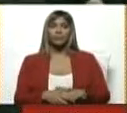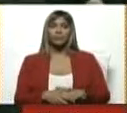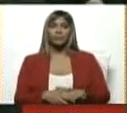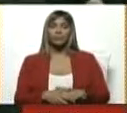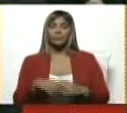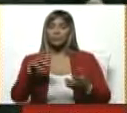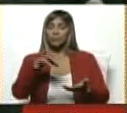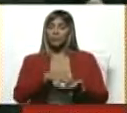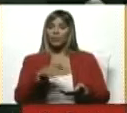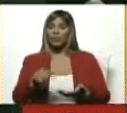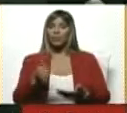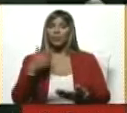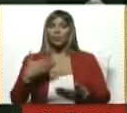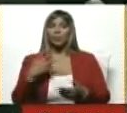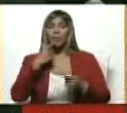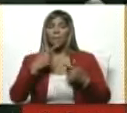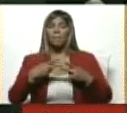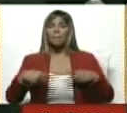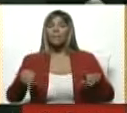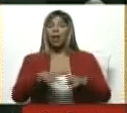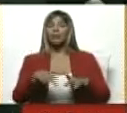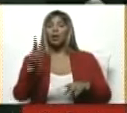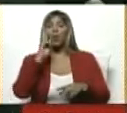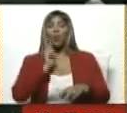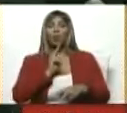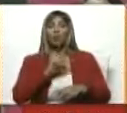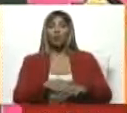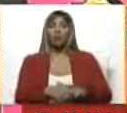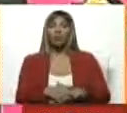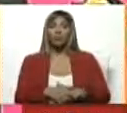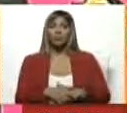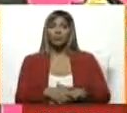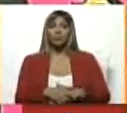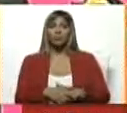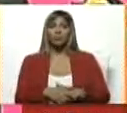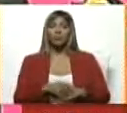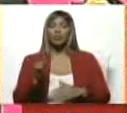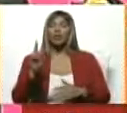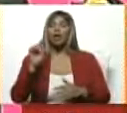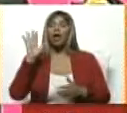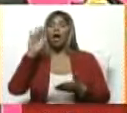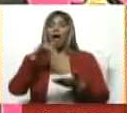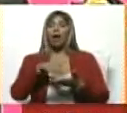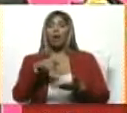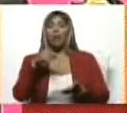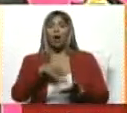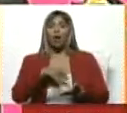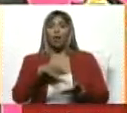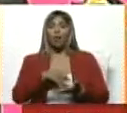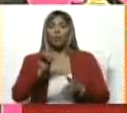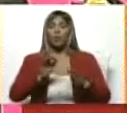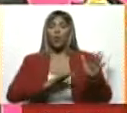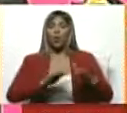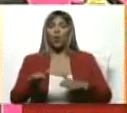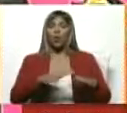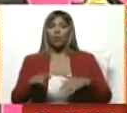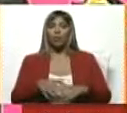sitio principal las plazas Bolívar de las capitales de Aragua, Carabobo y